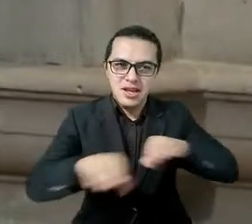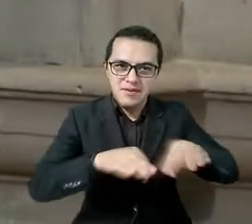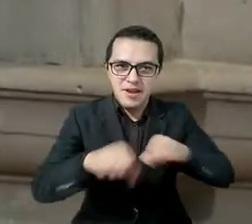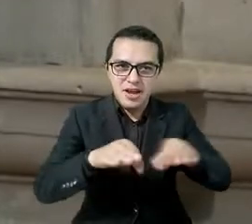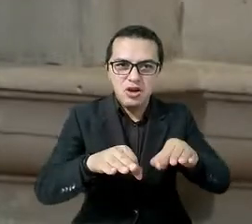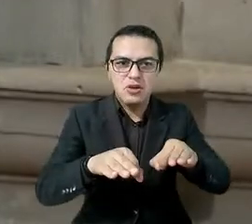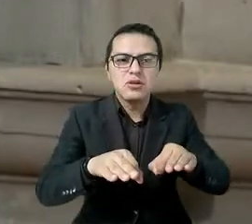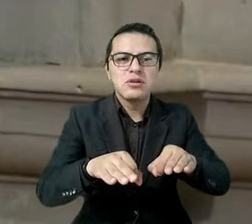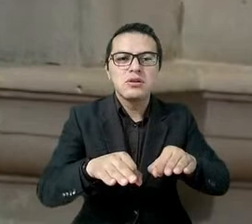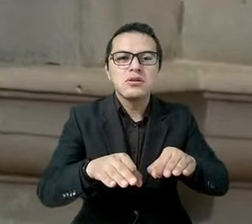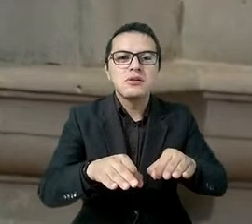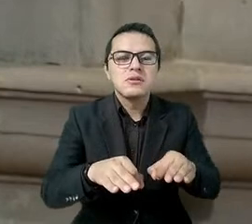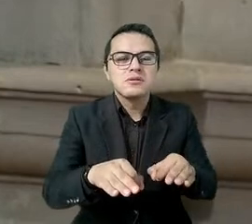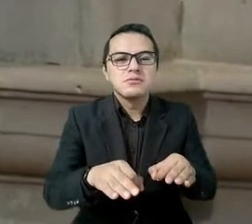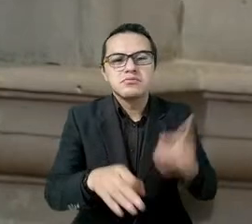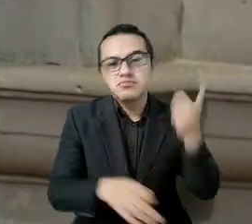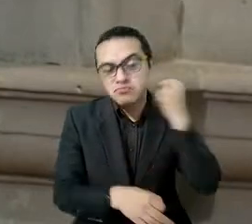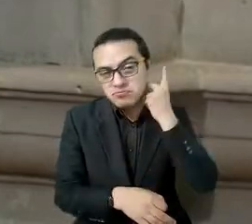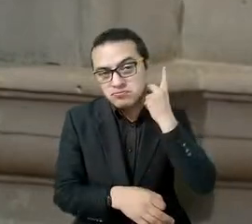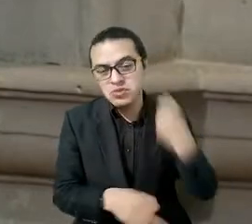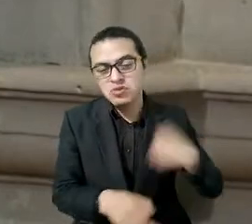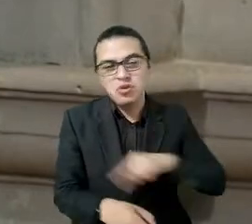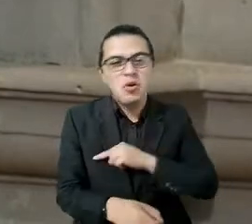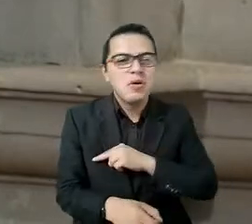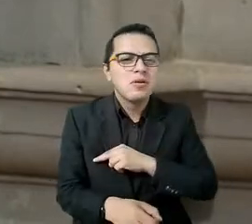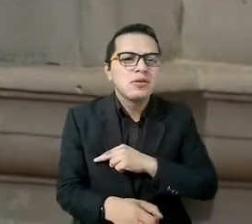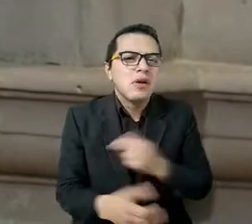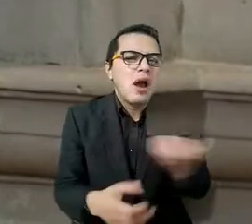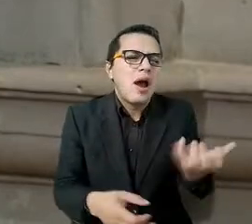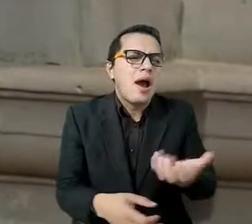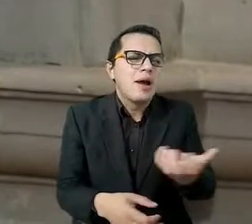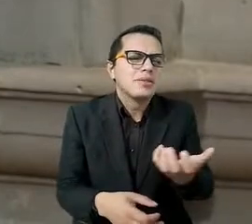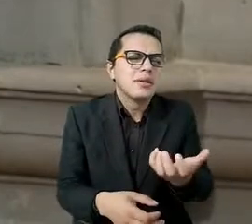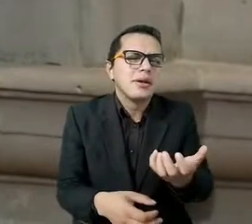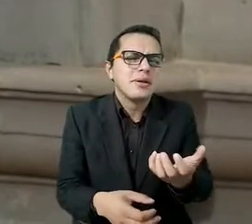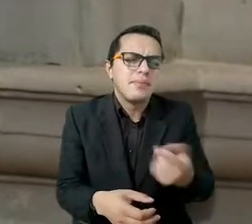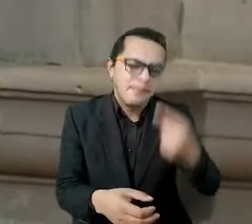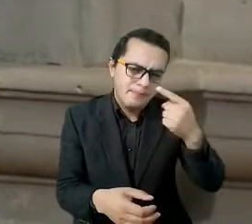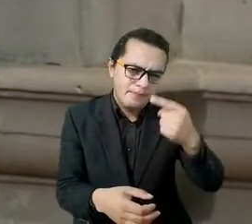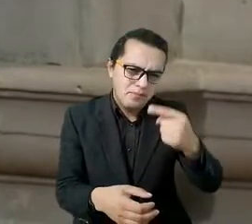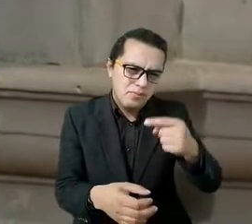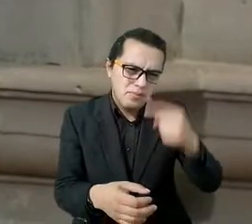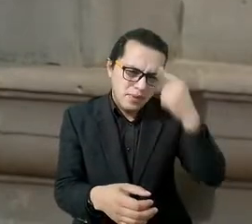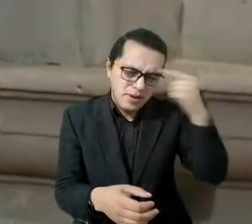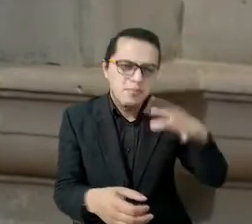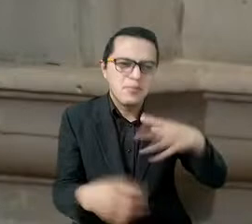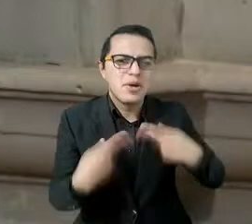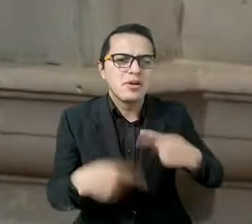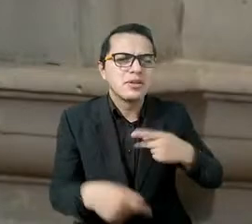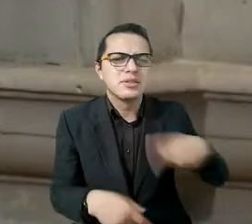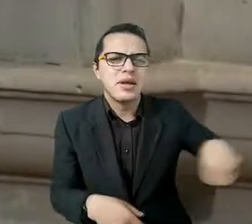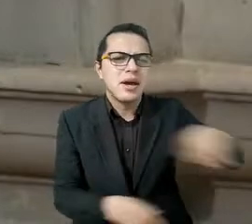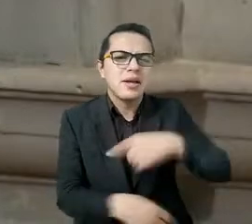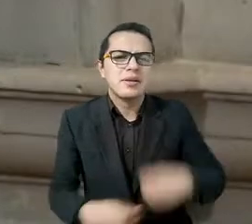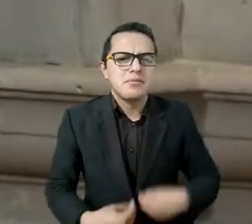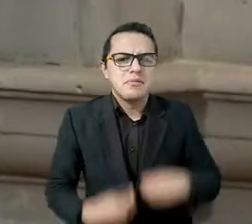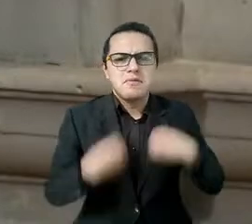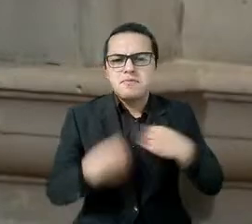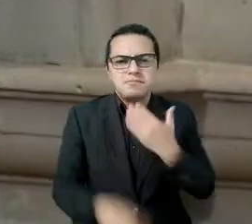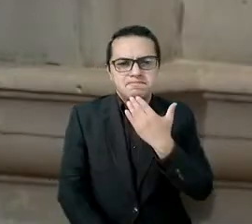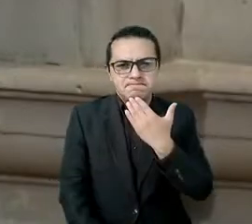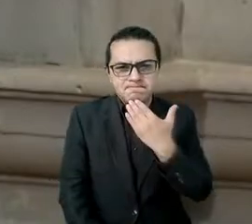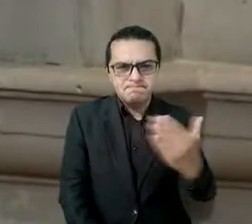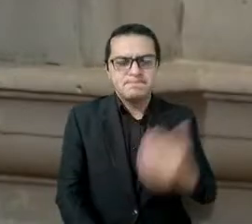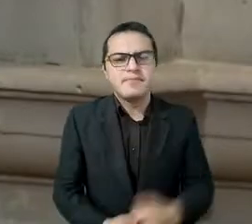los mecanismos necesarios para que la ciudadanía pueda vivir en un estado de bienestar. Por ello, tenemos